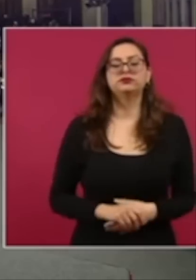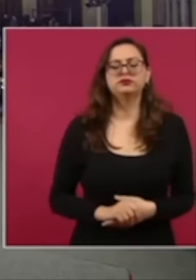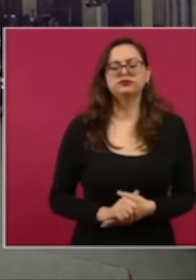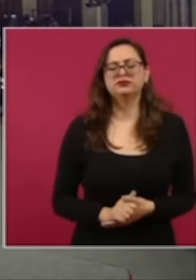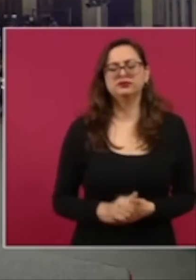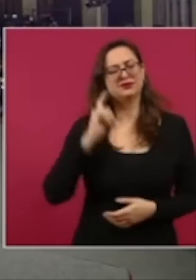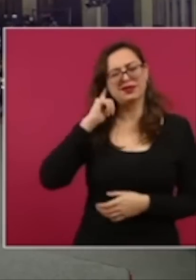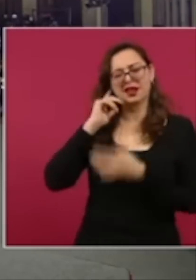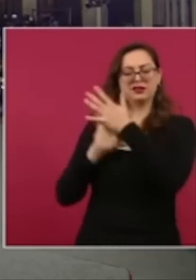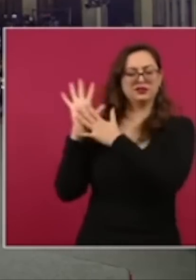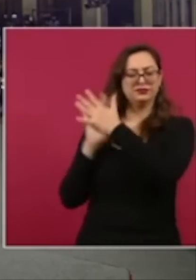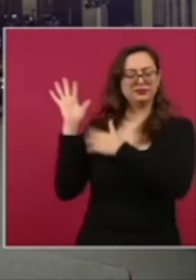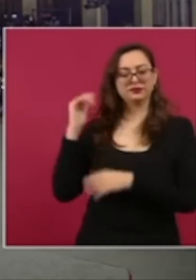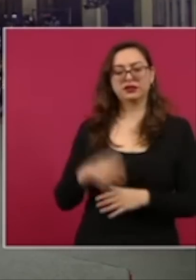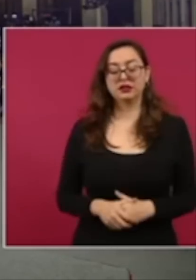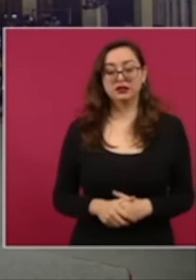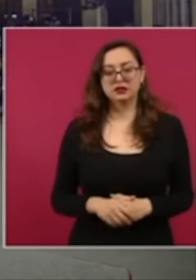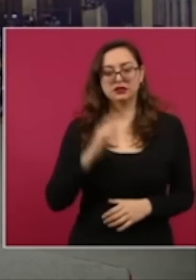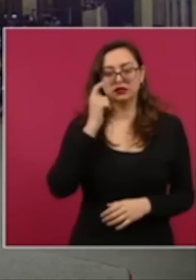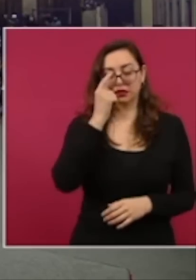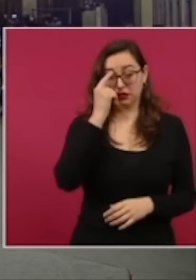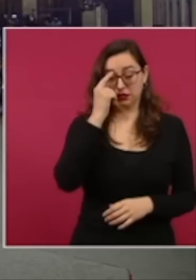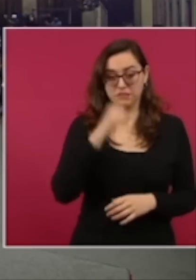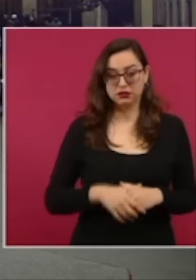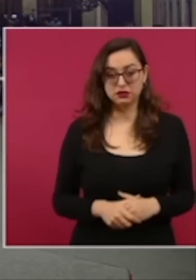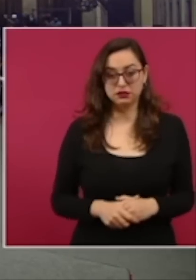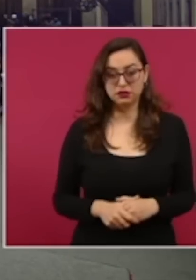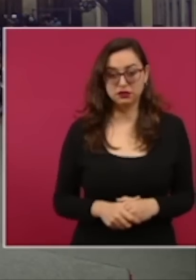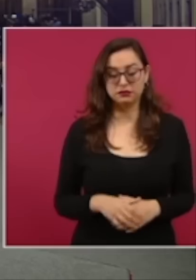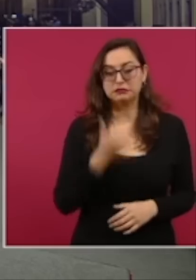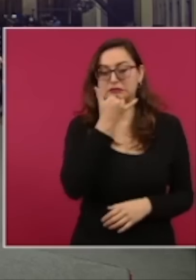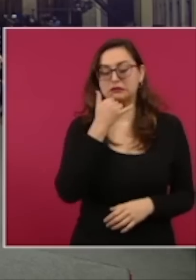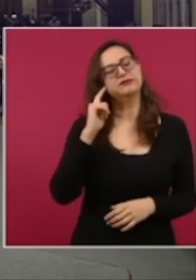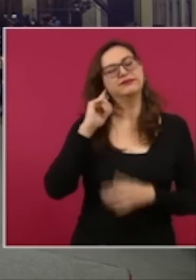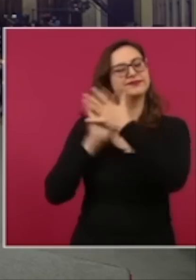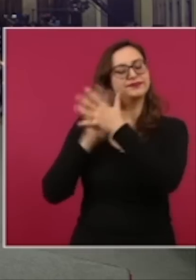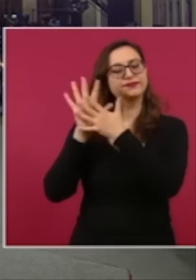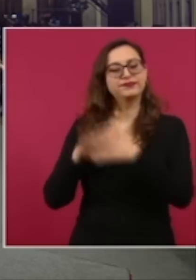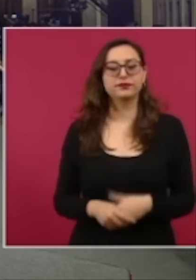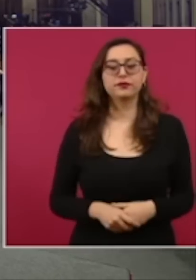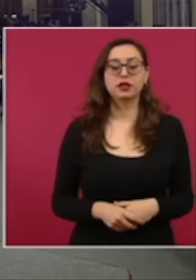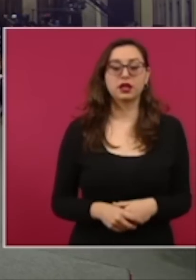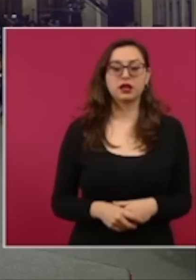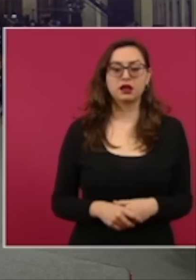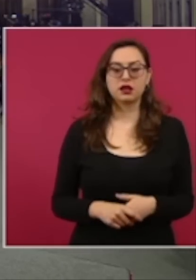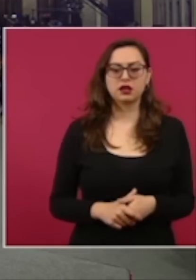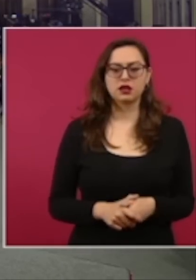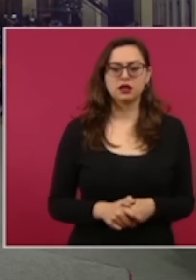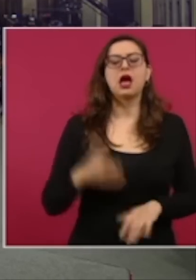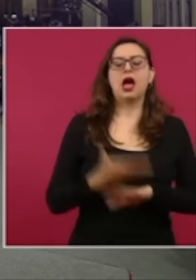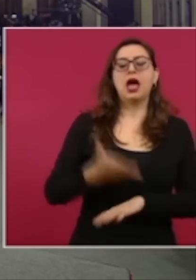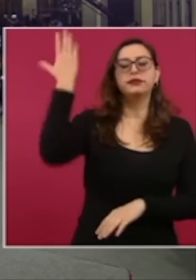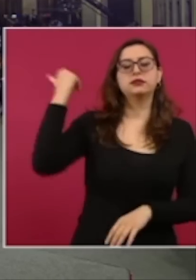César. Noticias 104.5 en frecuencia modulada. Existía un decreto presidencial a cargo de Manuel Ávila Camacho para deportes y